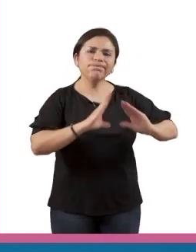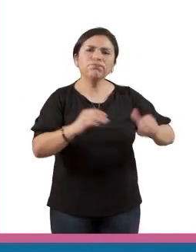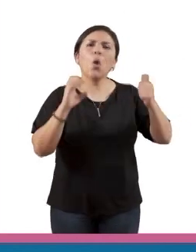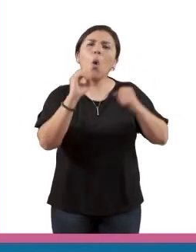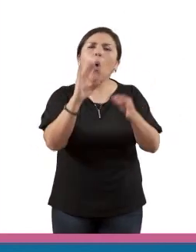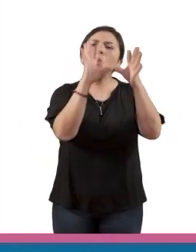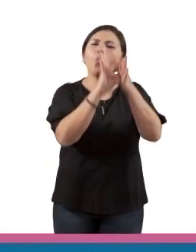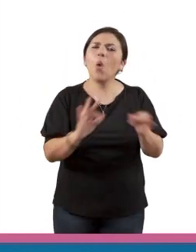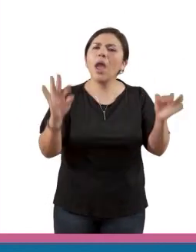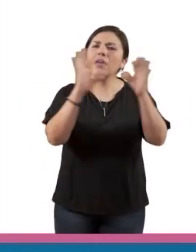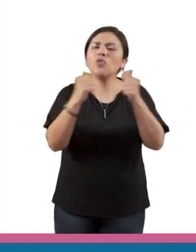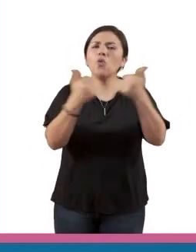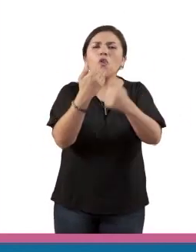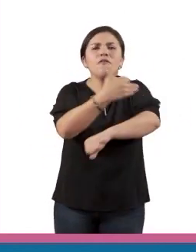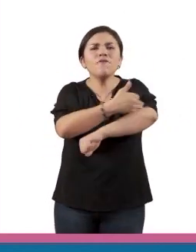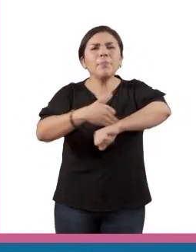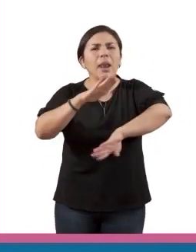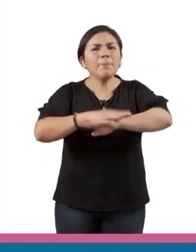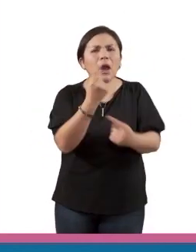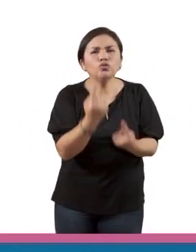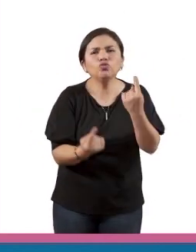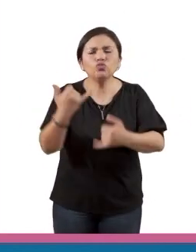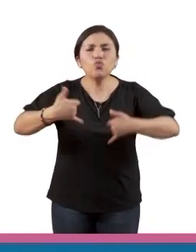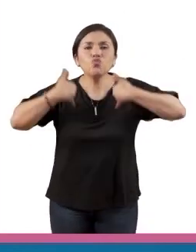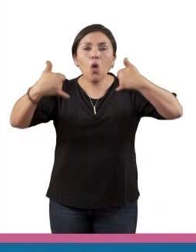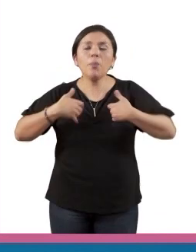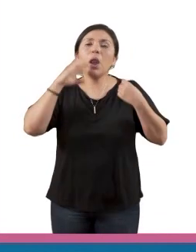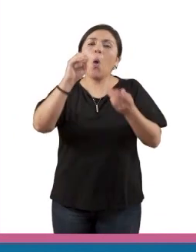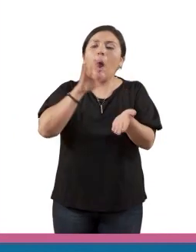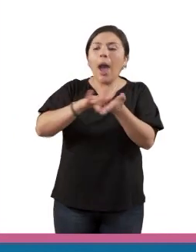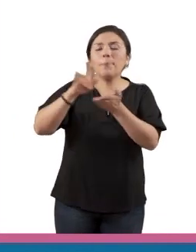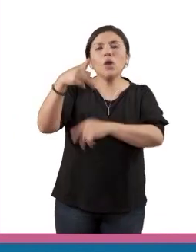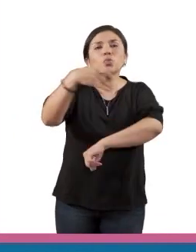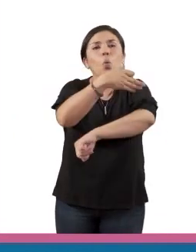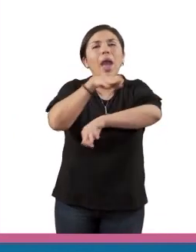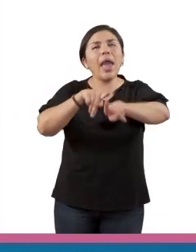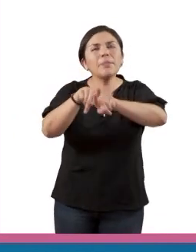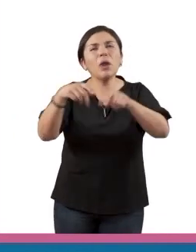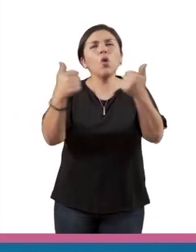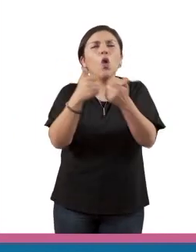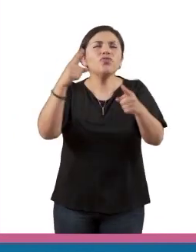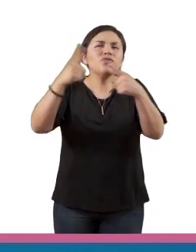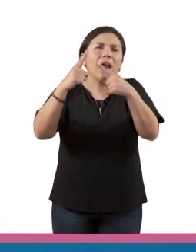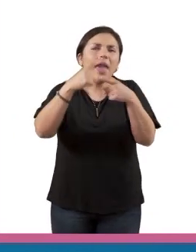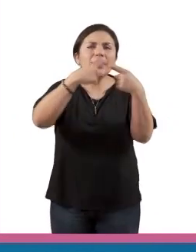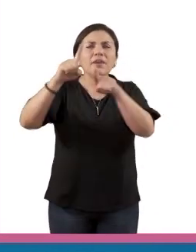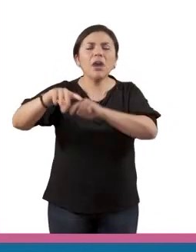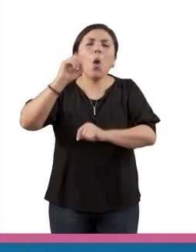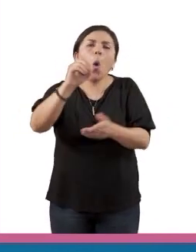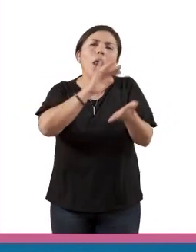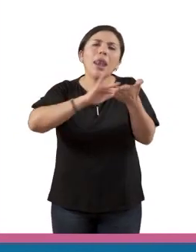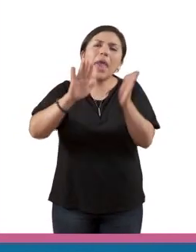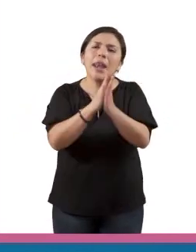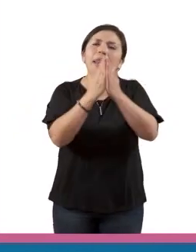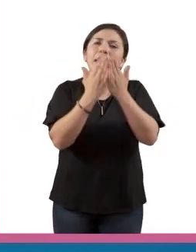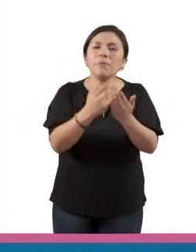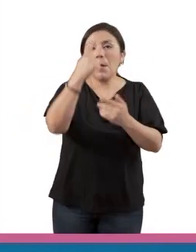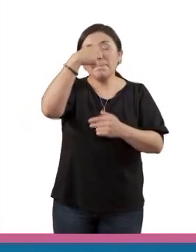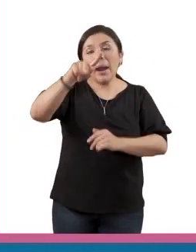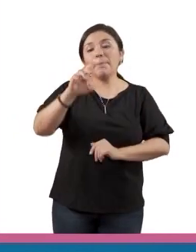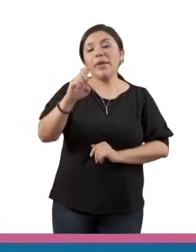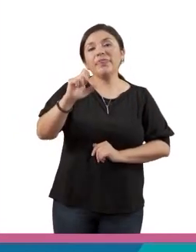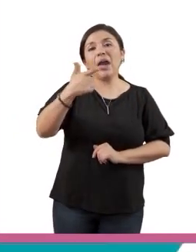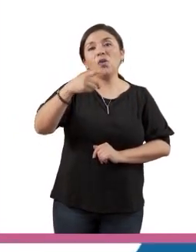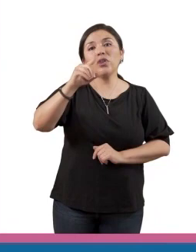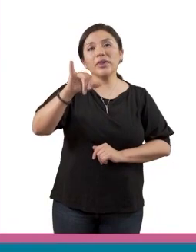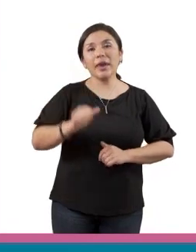comunidad, contar cuentos a sus familiares más pequeños, apoyar a sus hermanos con sus tareas escolares o leer libros